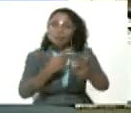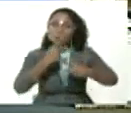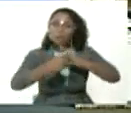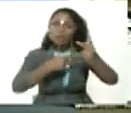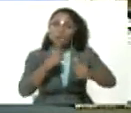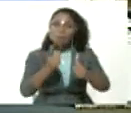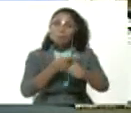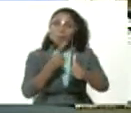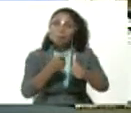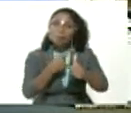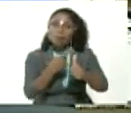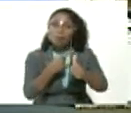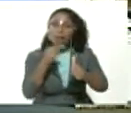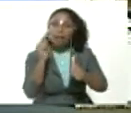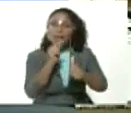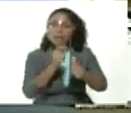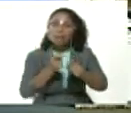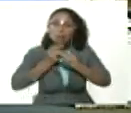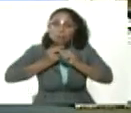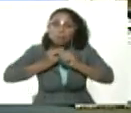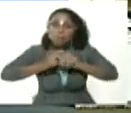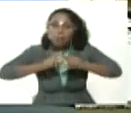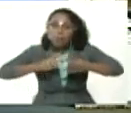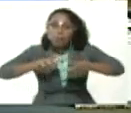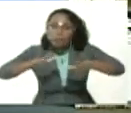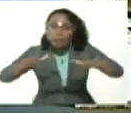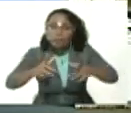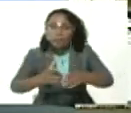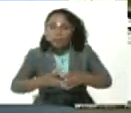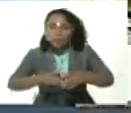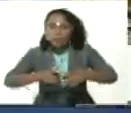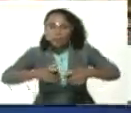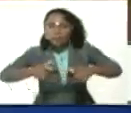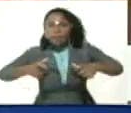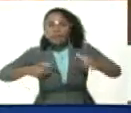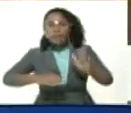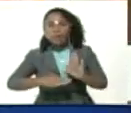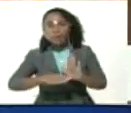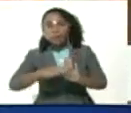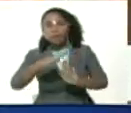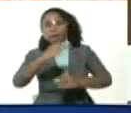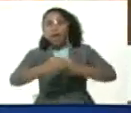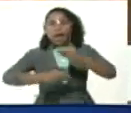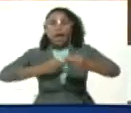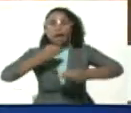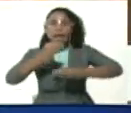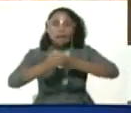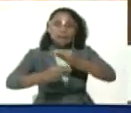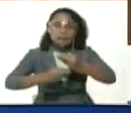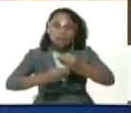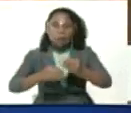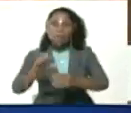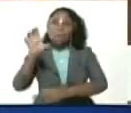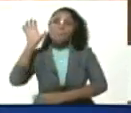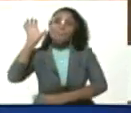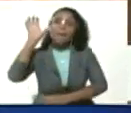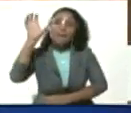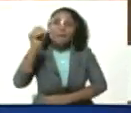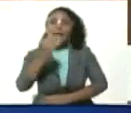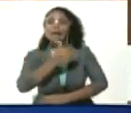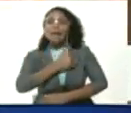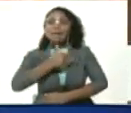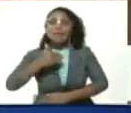primaria, expandir, crecer, consolidar. Un país que